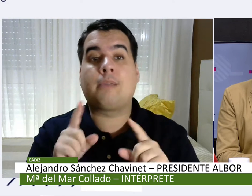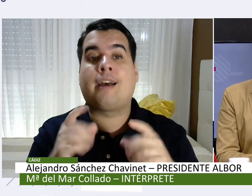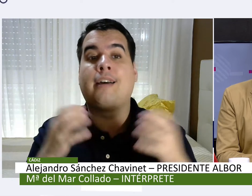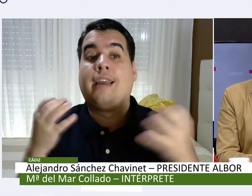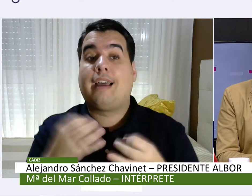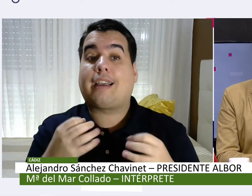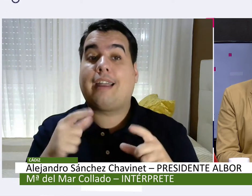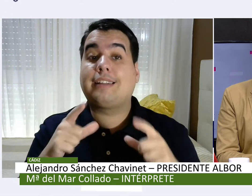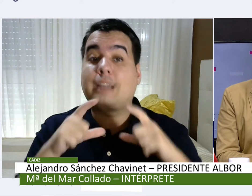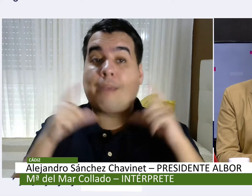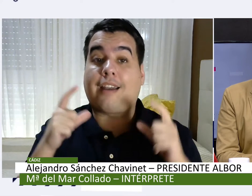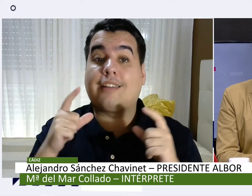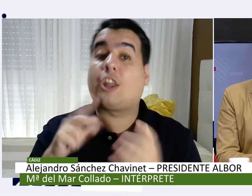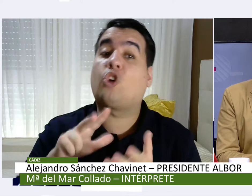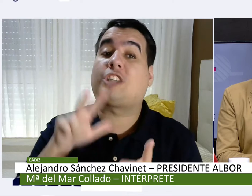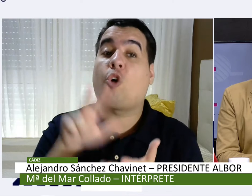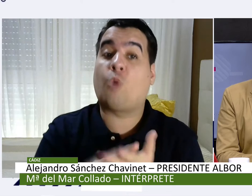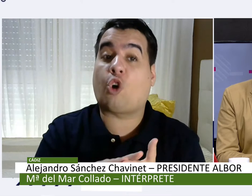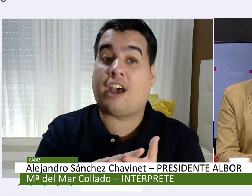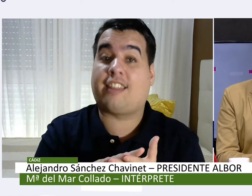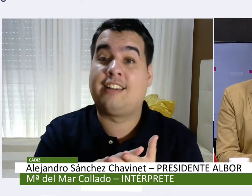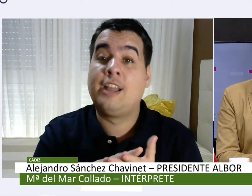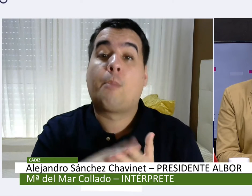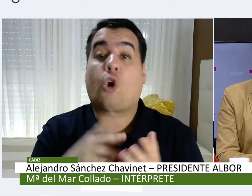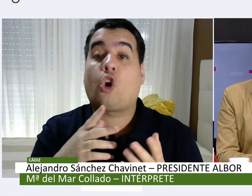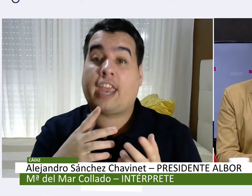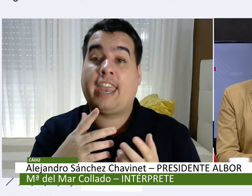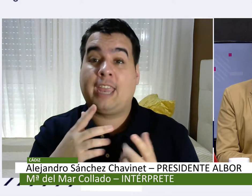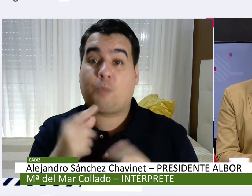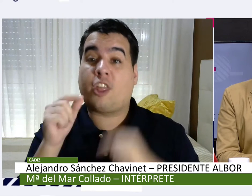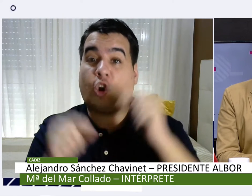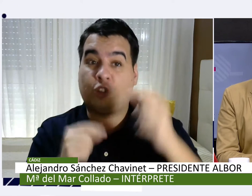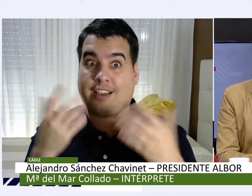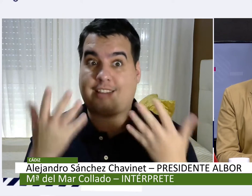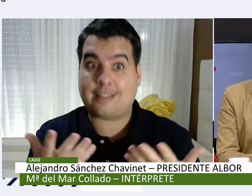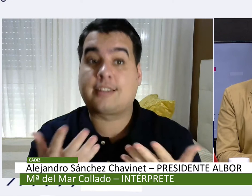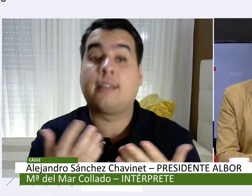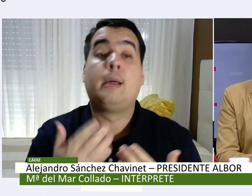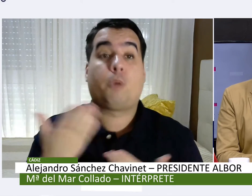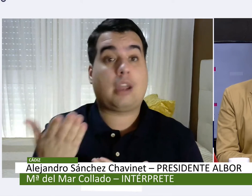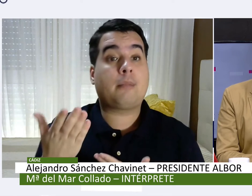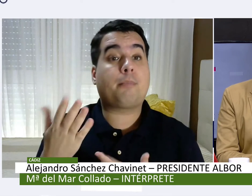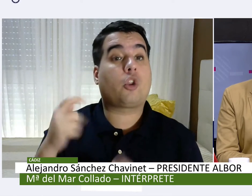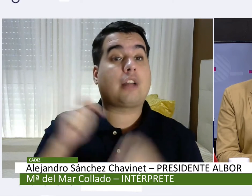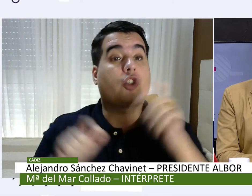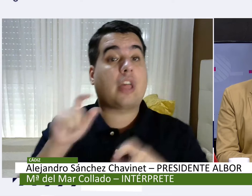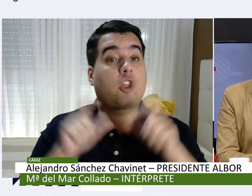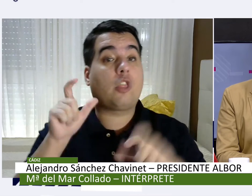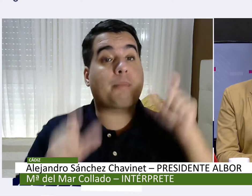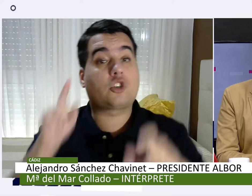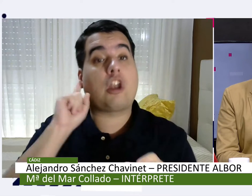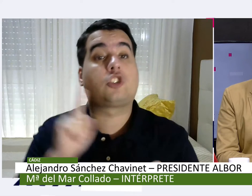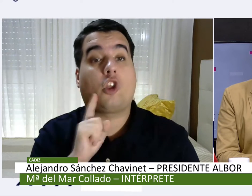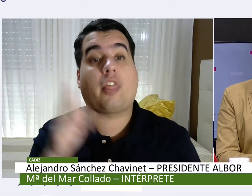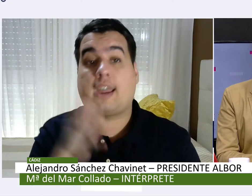el principal problema es que esa mascarilla no está homologada, por lo que puede contagiarse. Por ejemplo, una